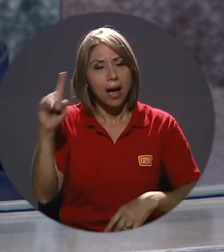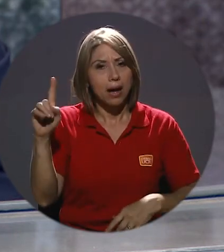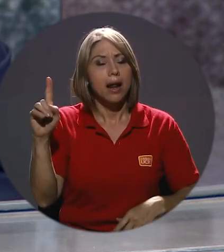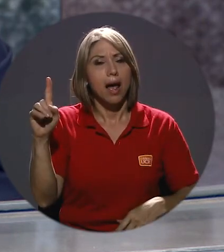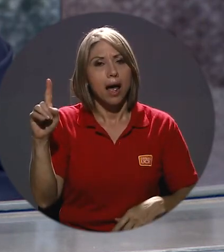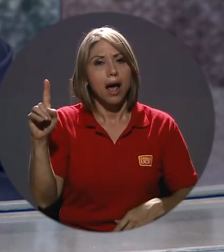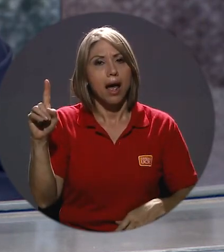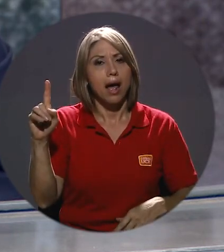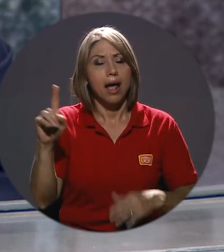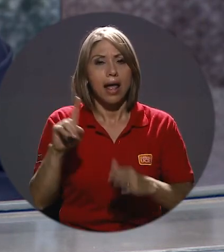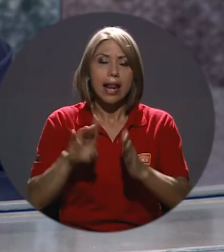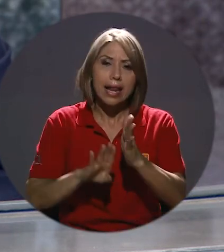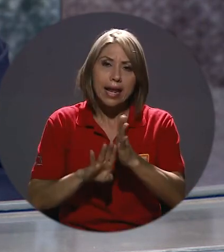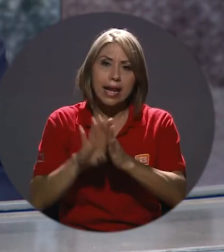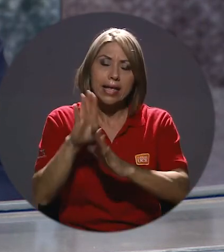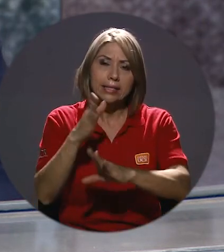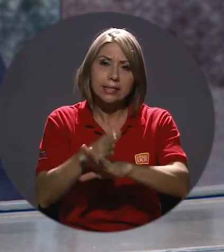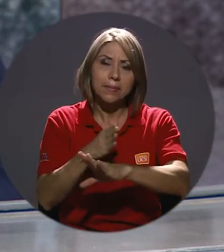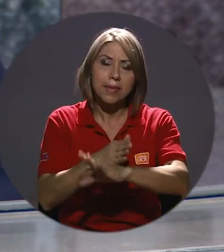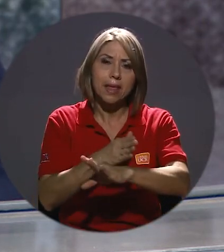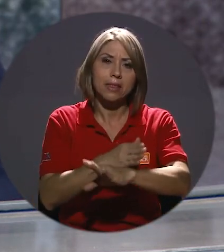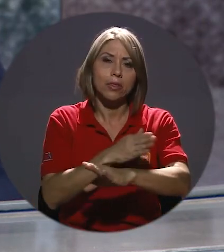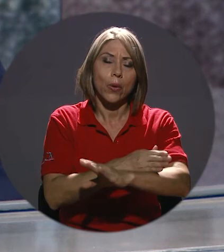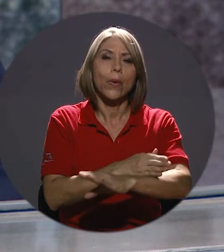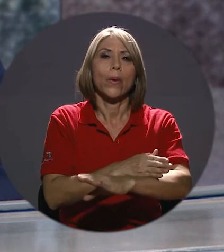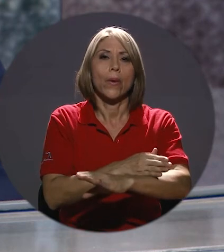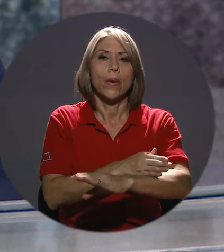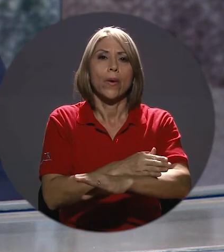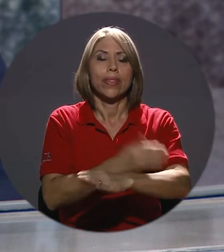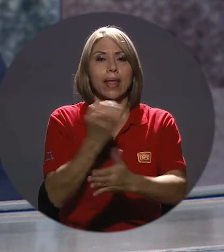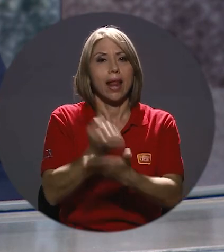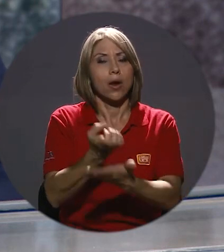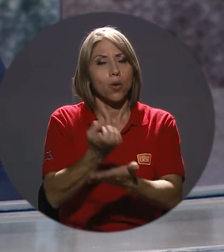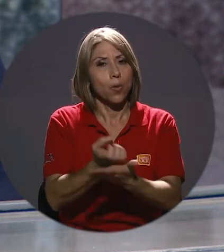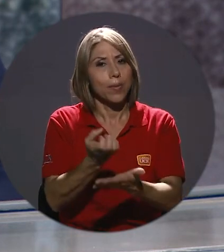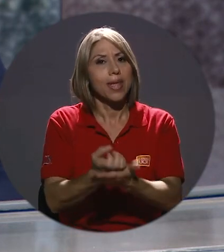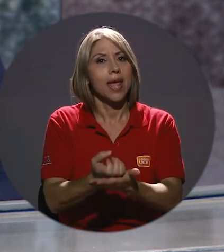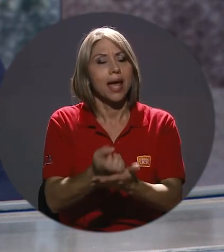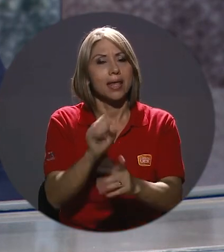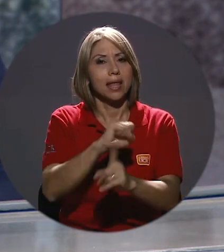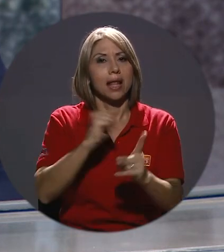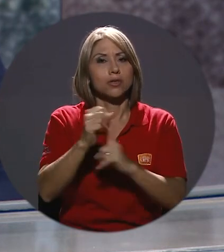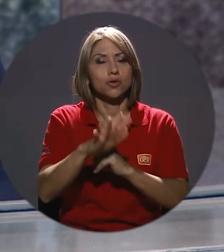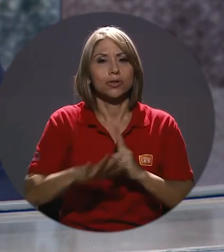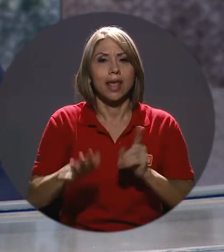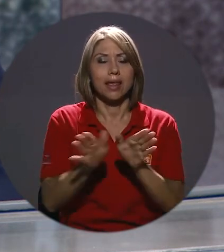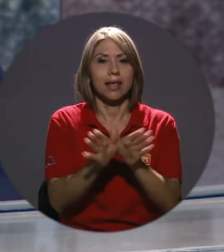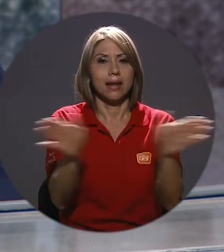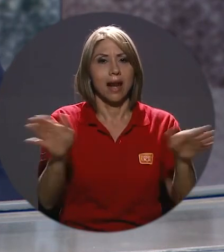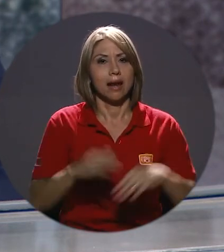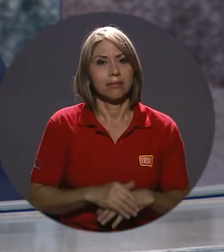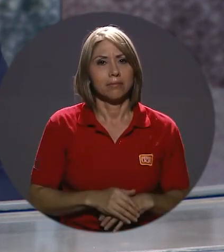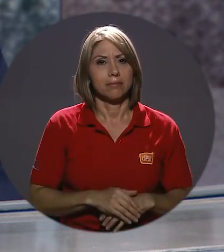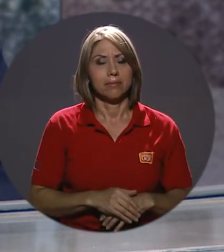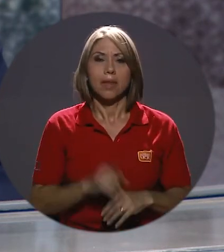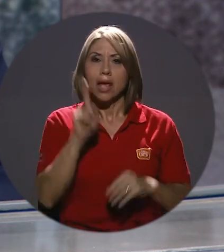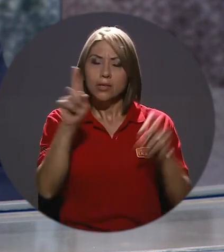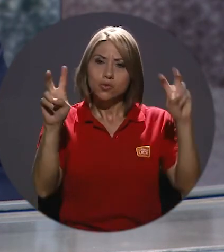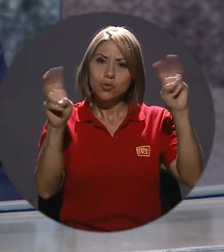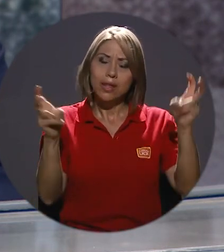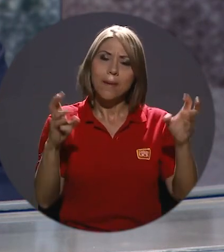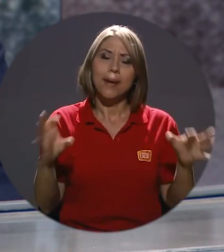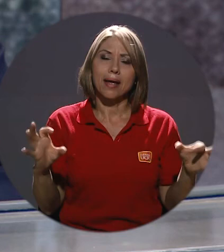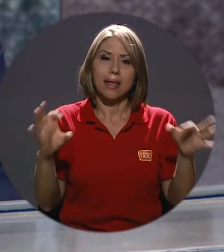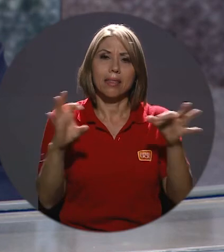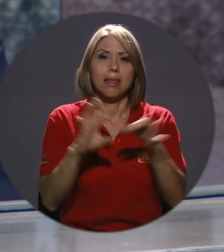para ese crecimiento de la economía y de la sociedad en general. Es un